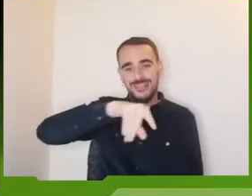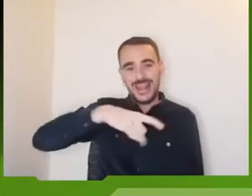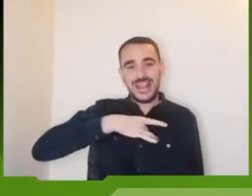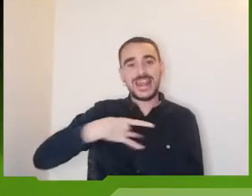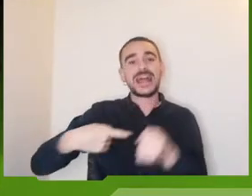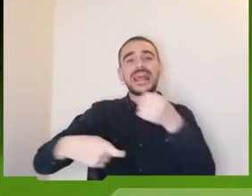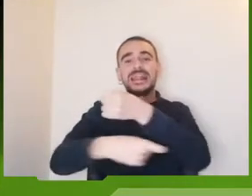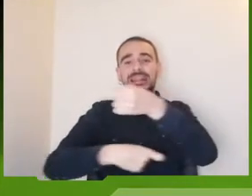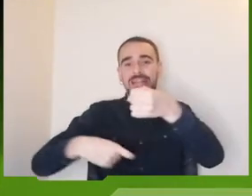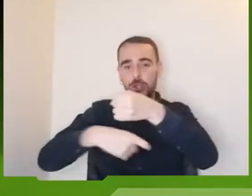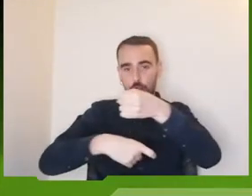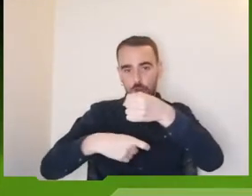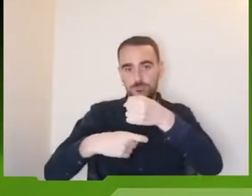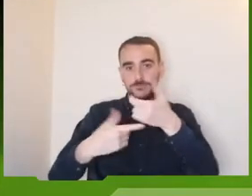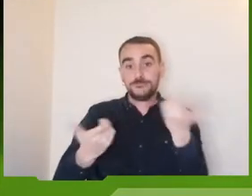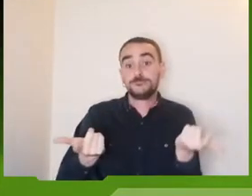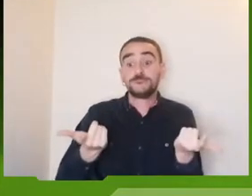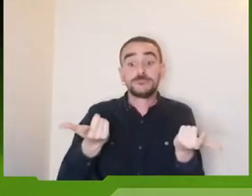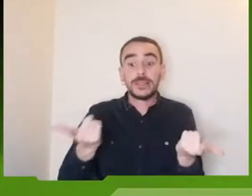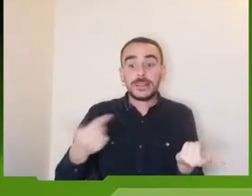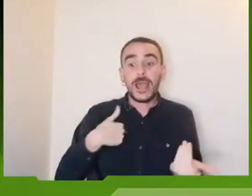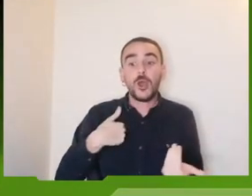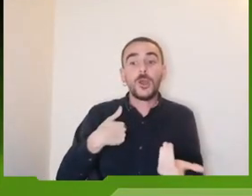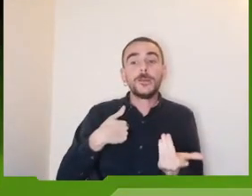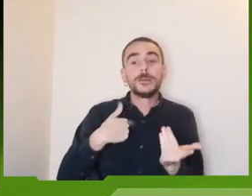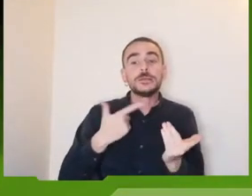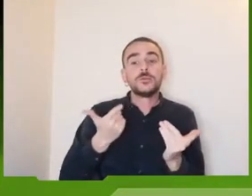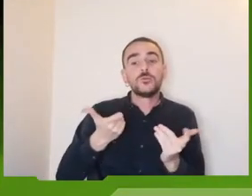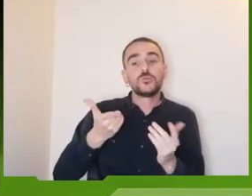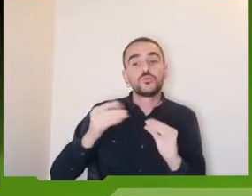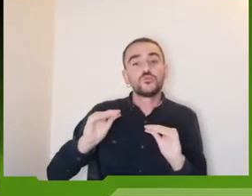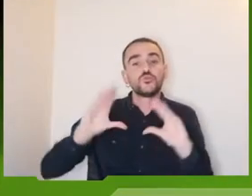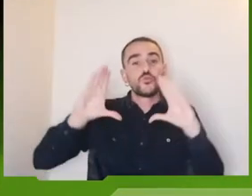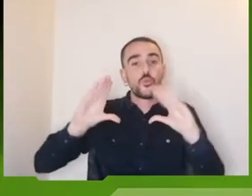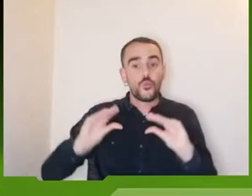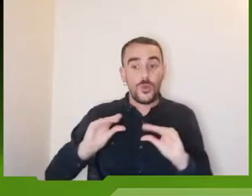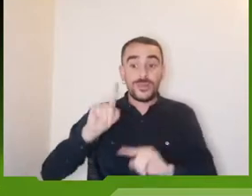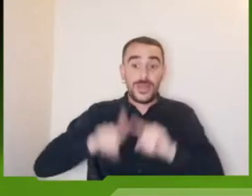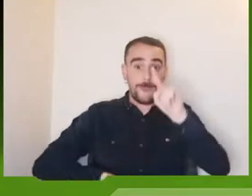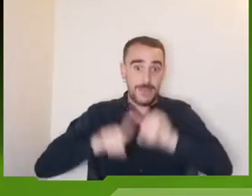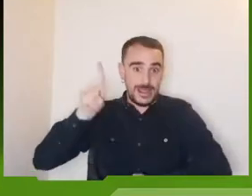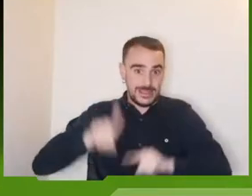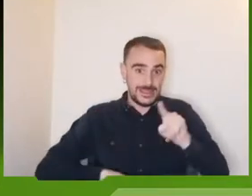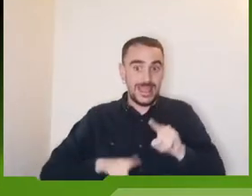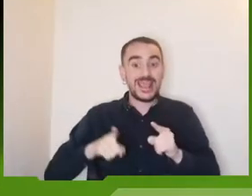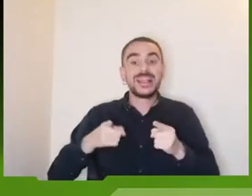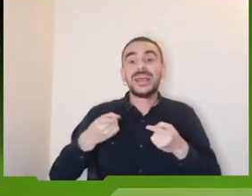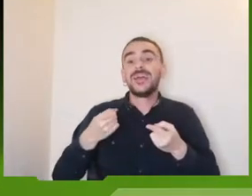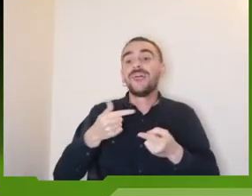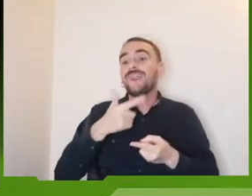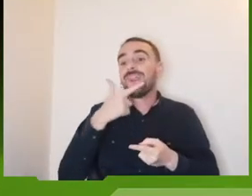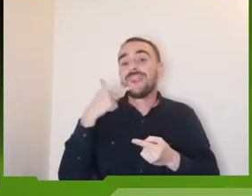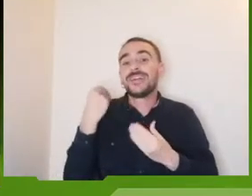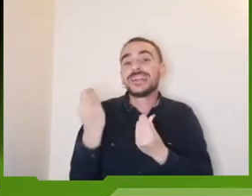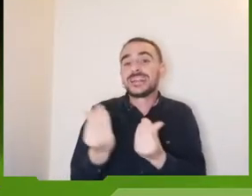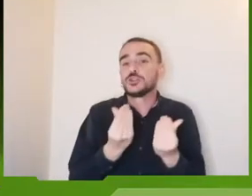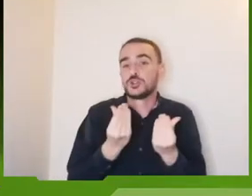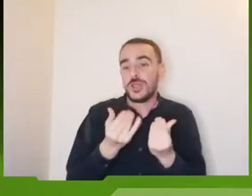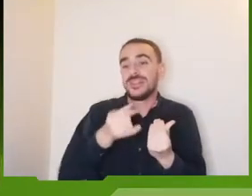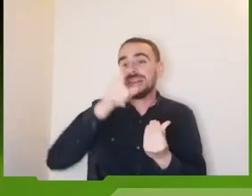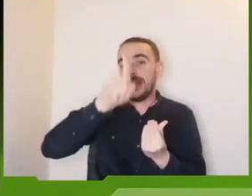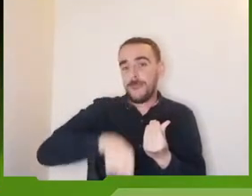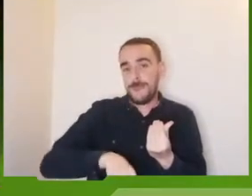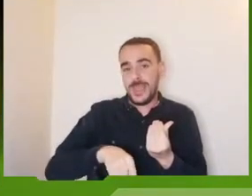¿vale? Porque depende de lo que hayas puesto y de la textura que tú desees. Entonces, voy a coger una